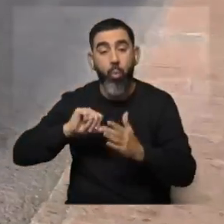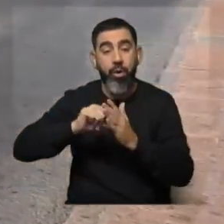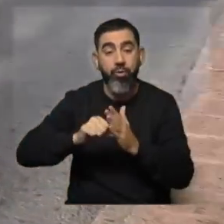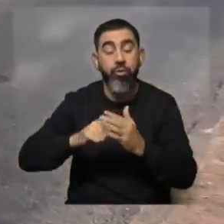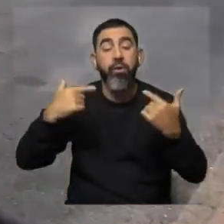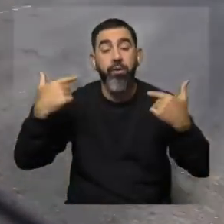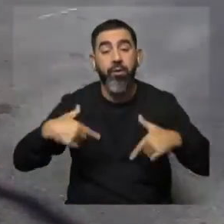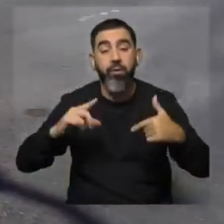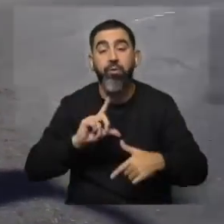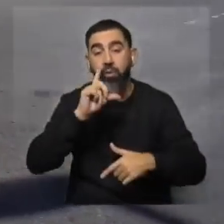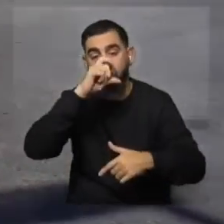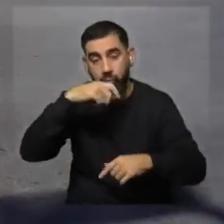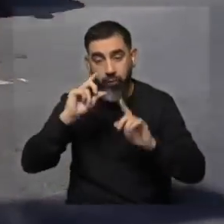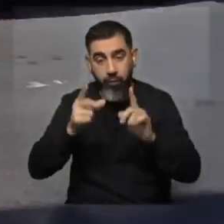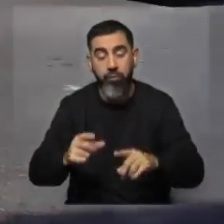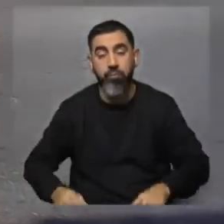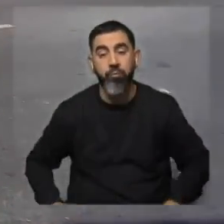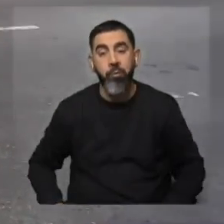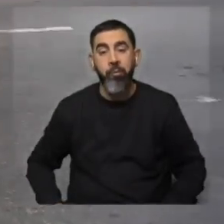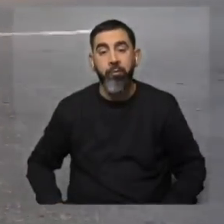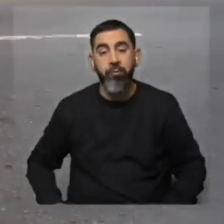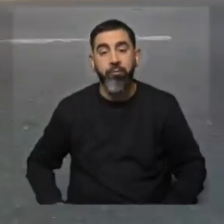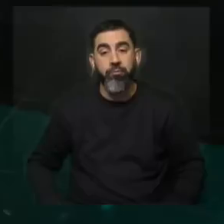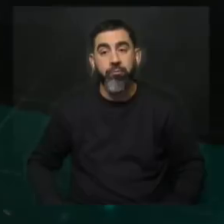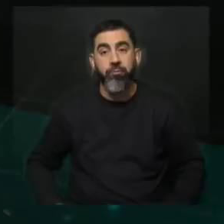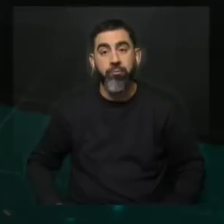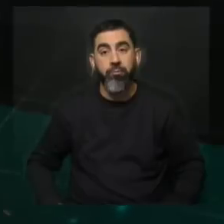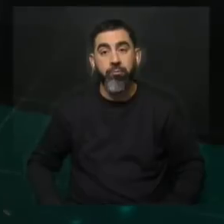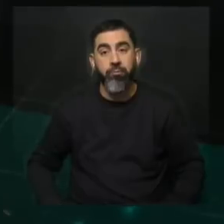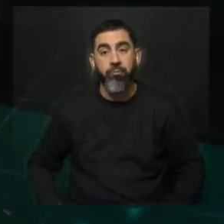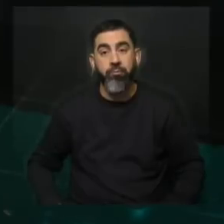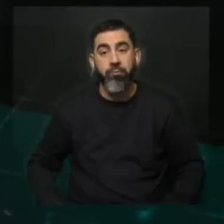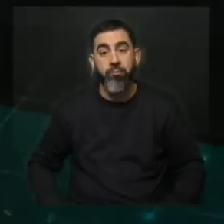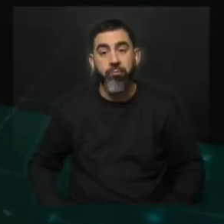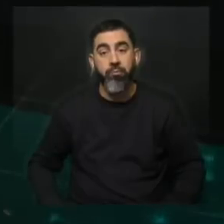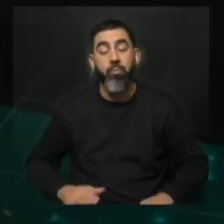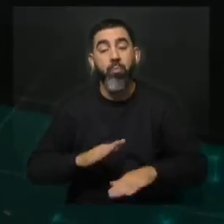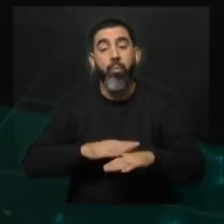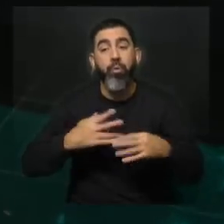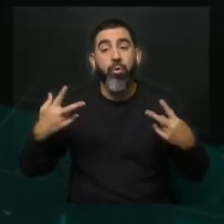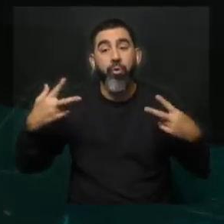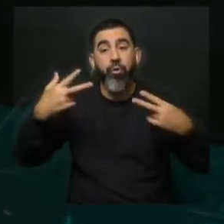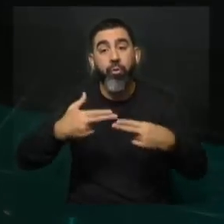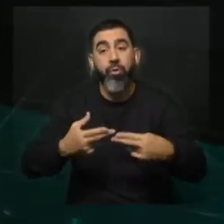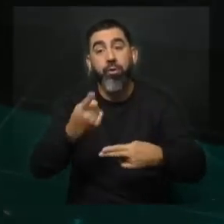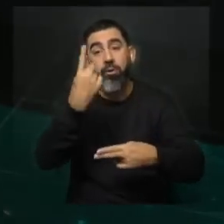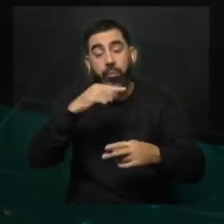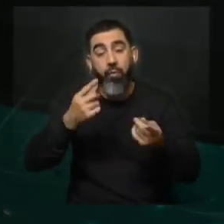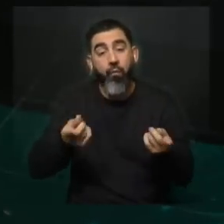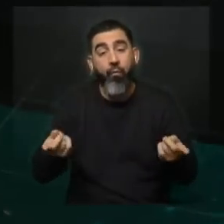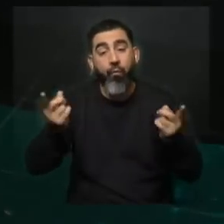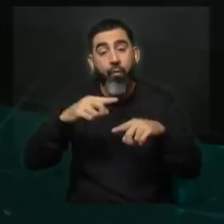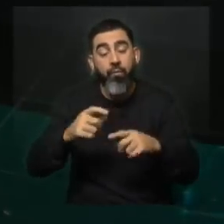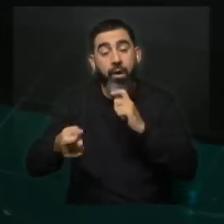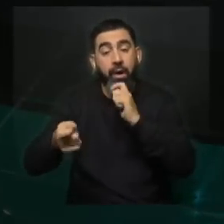y la intendencia de Montevideo Bueno muy bien el momento de hacer una pausa pero a la vuelta